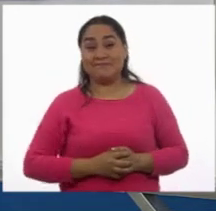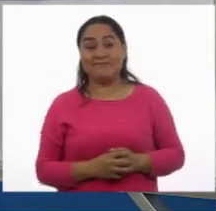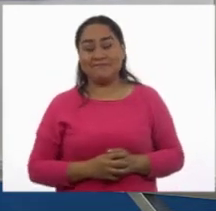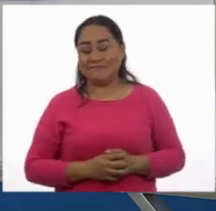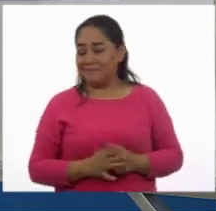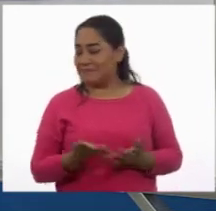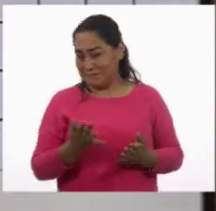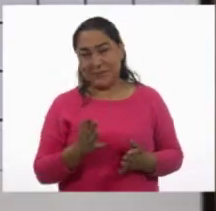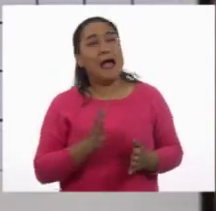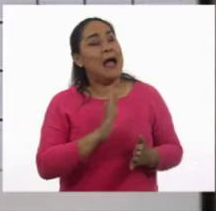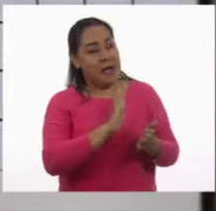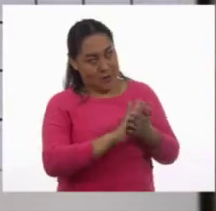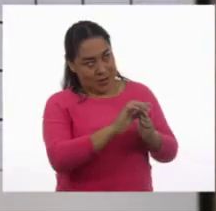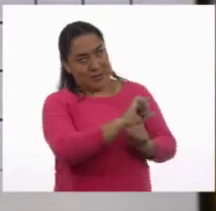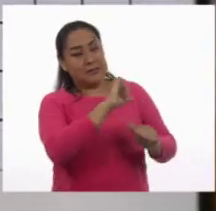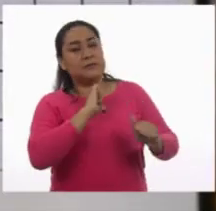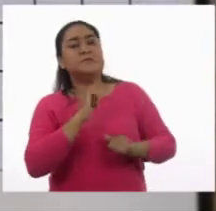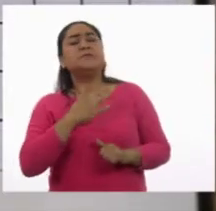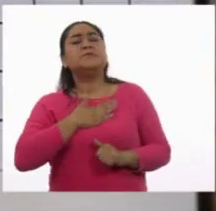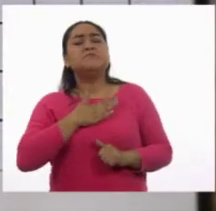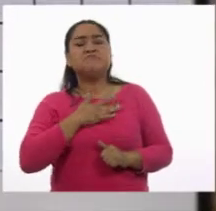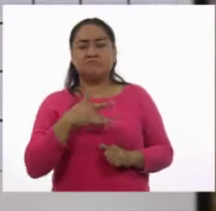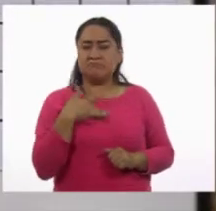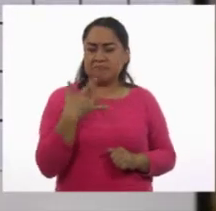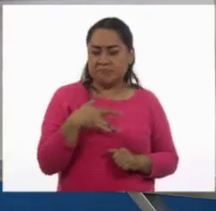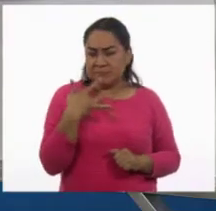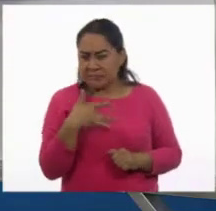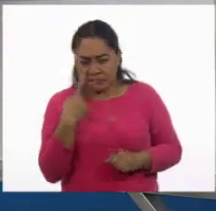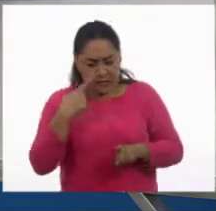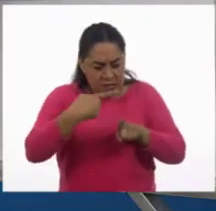Ok. Yo digo que en el